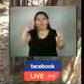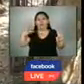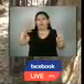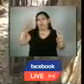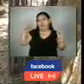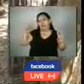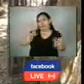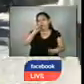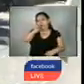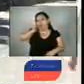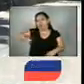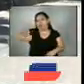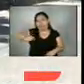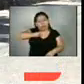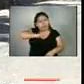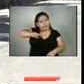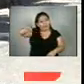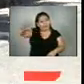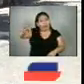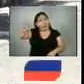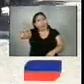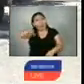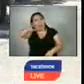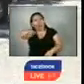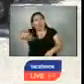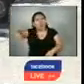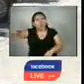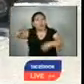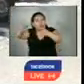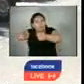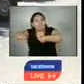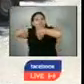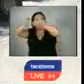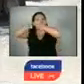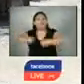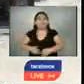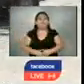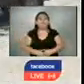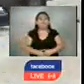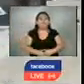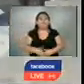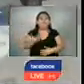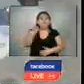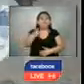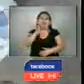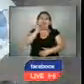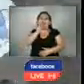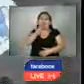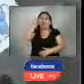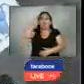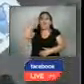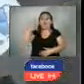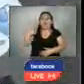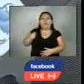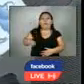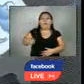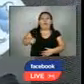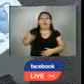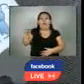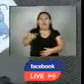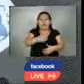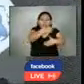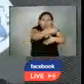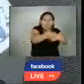juez solicitará que el imputado pase a ser resguardado a un centro penitenciario. La juez acaba de ordenar, ¿verdad?, que ahorita se encuentra